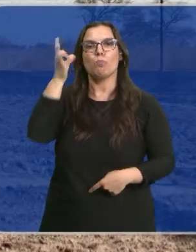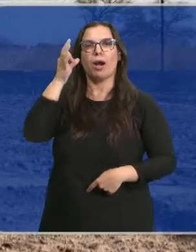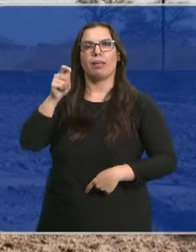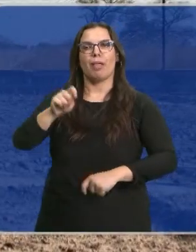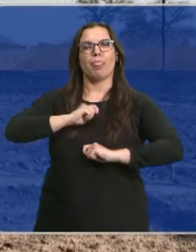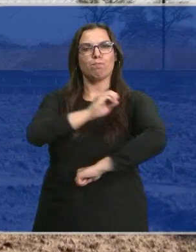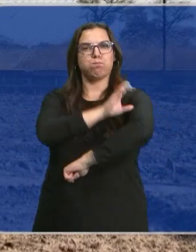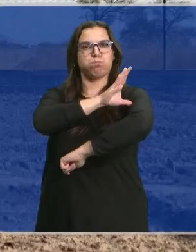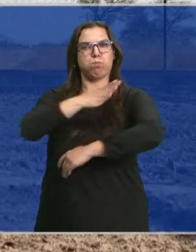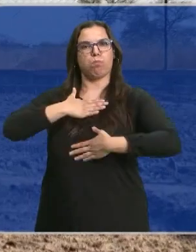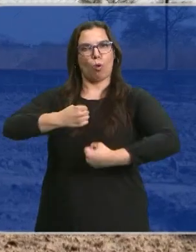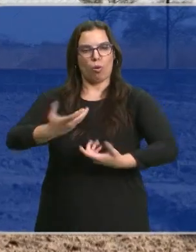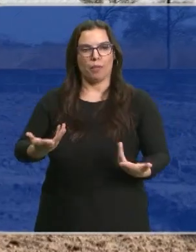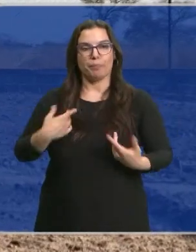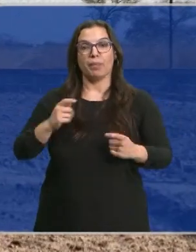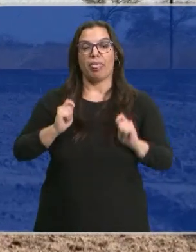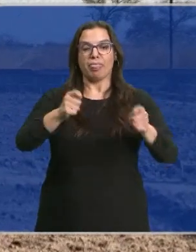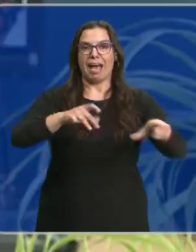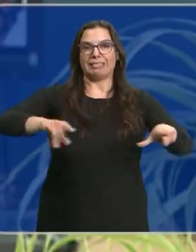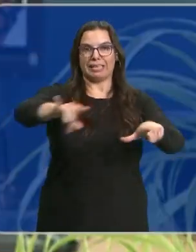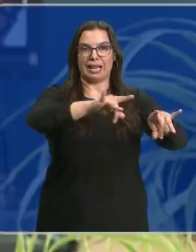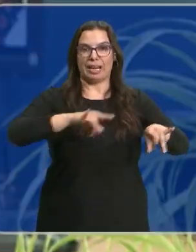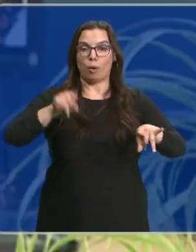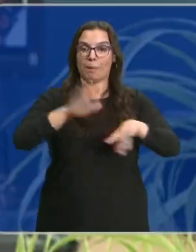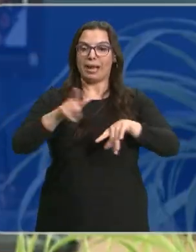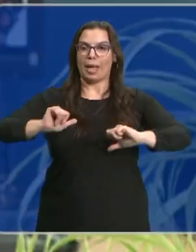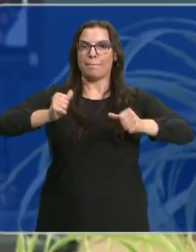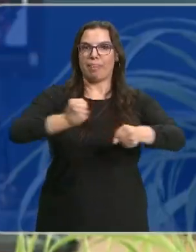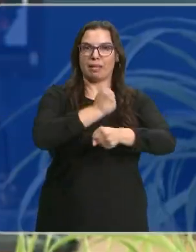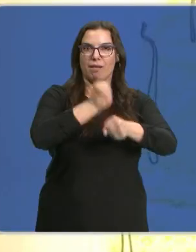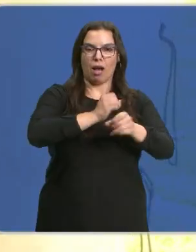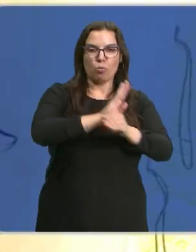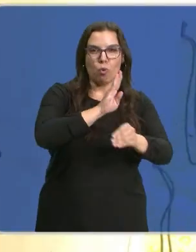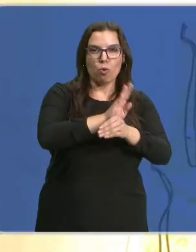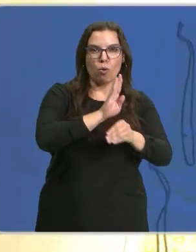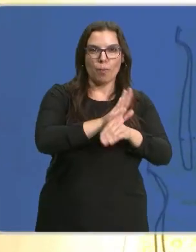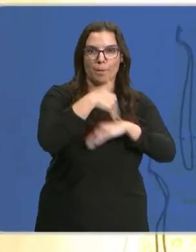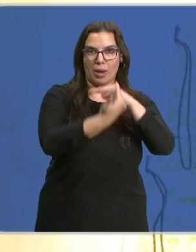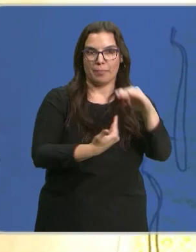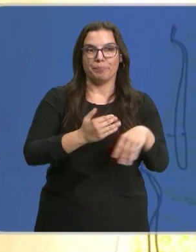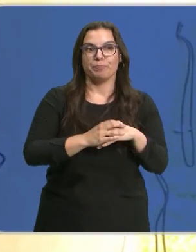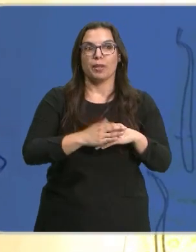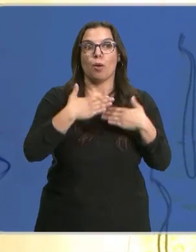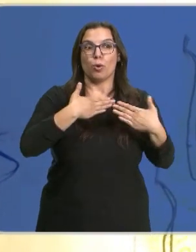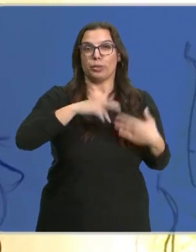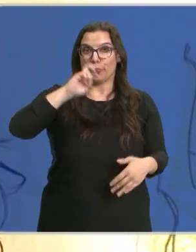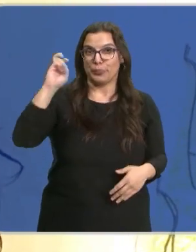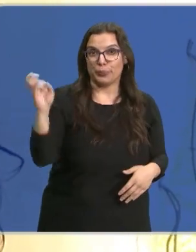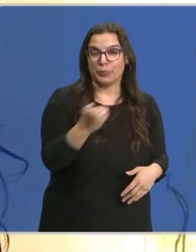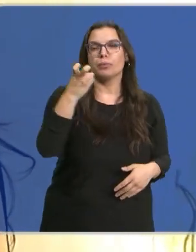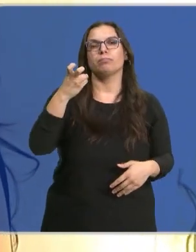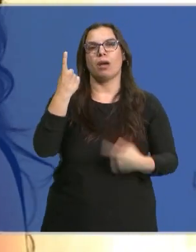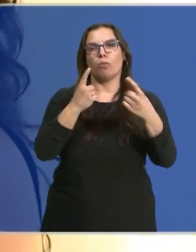mujer. Si él es, da un terreno allí para que ellas empiecen a cultivarlo. Muchos voluntarios como él están hoy en el